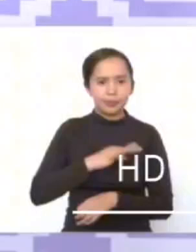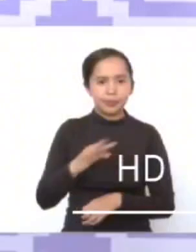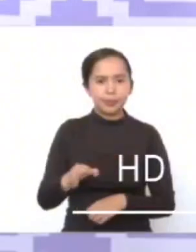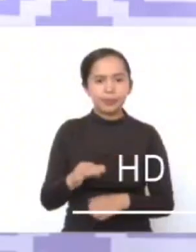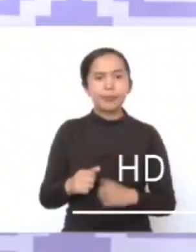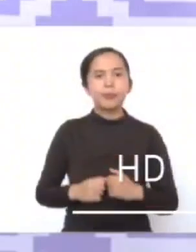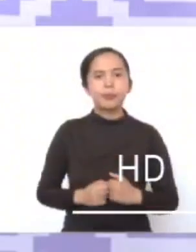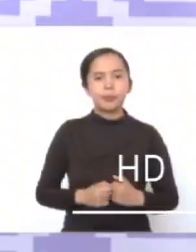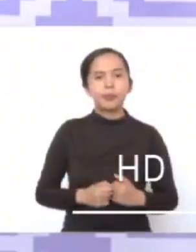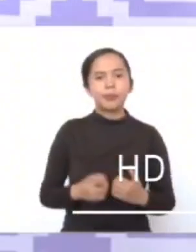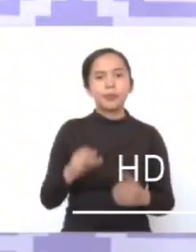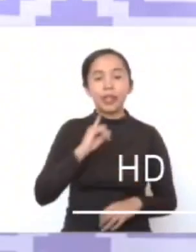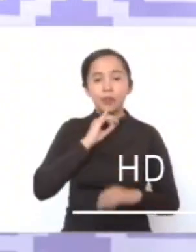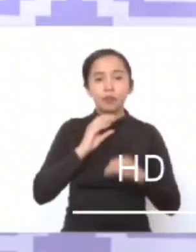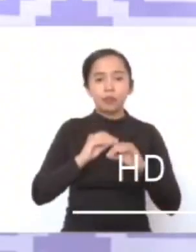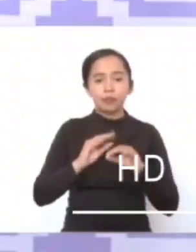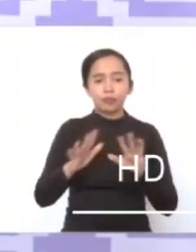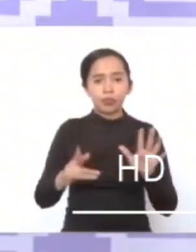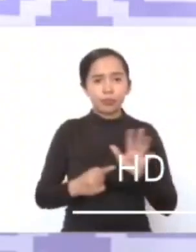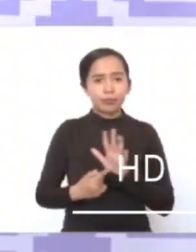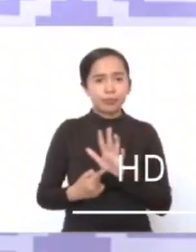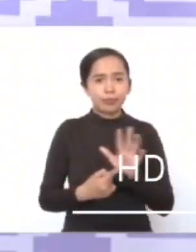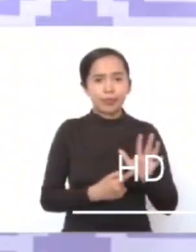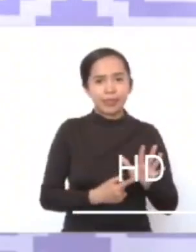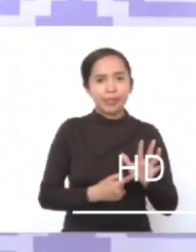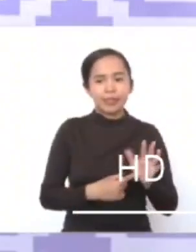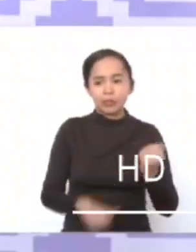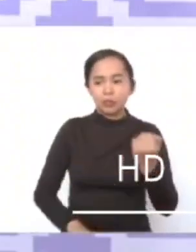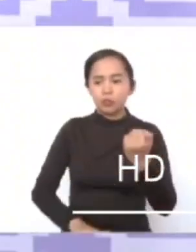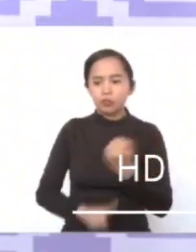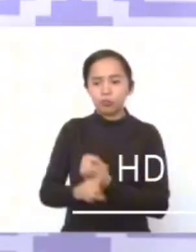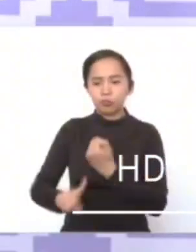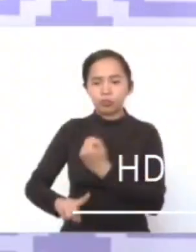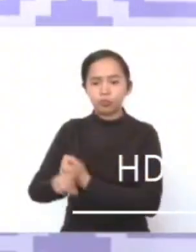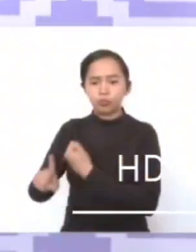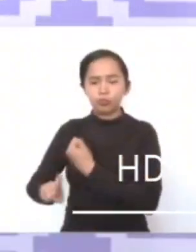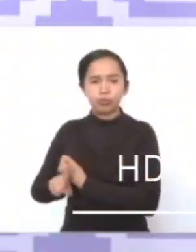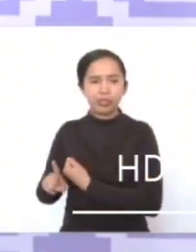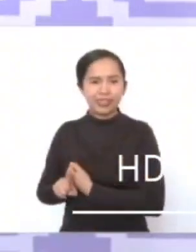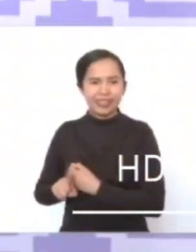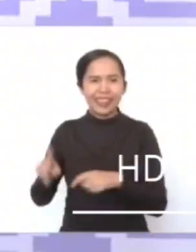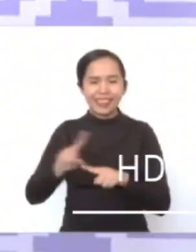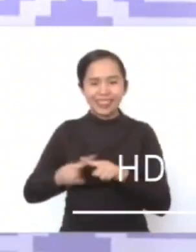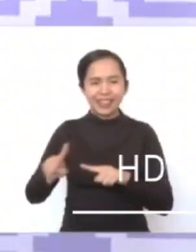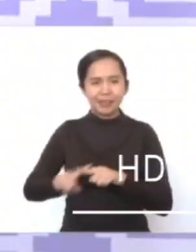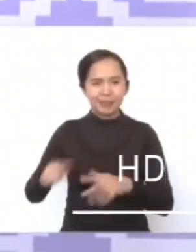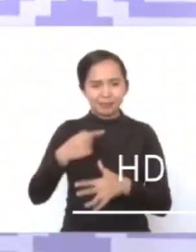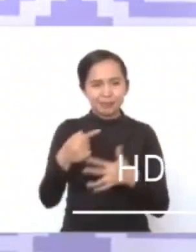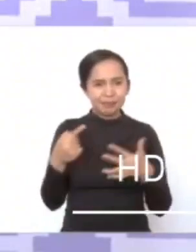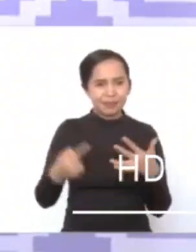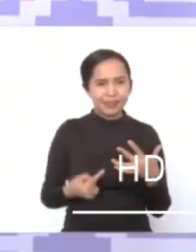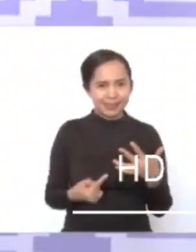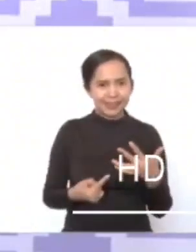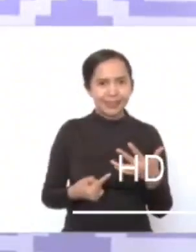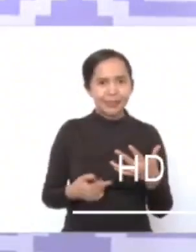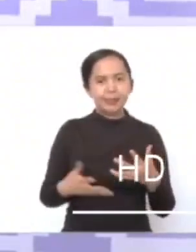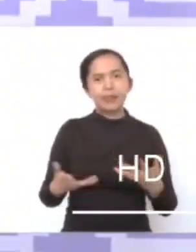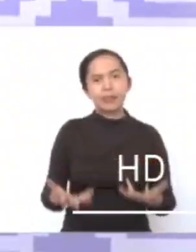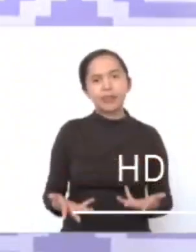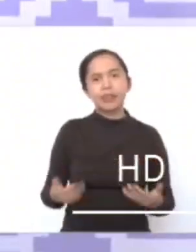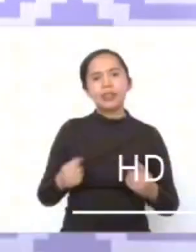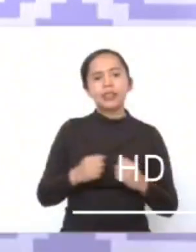la oportunidad de informar los desafíos que enfrentamos en la lucha contra la violencia de género y las